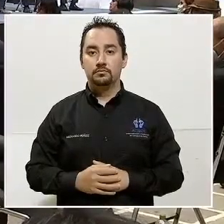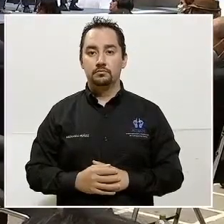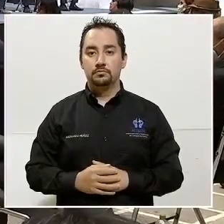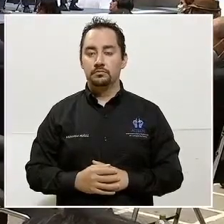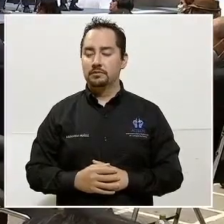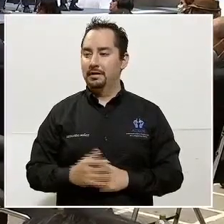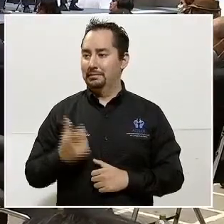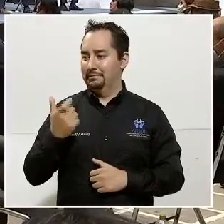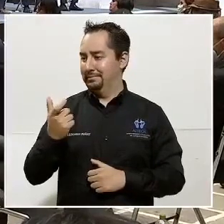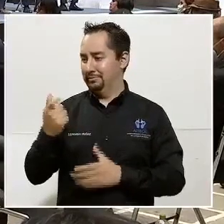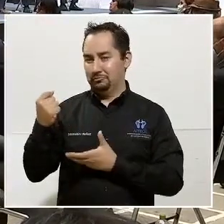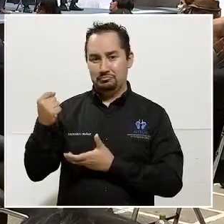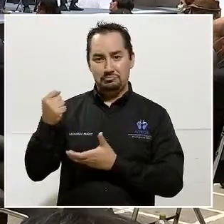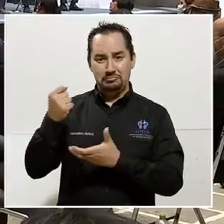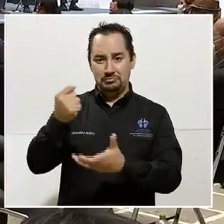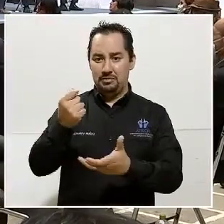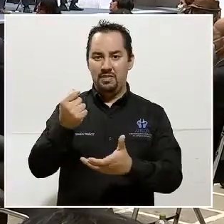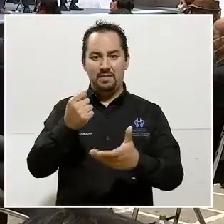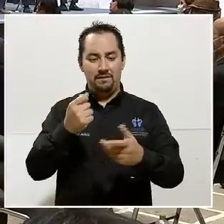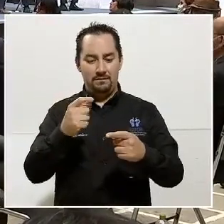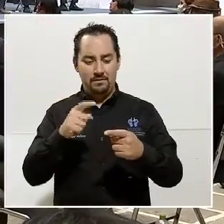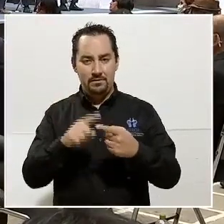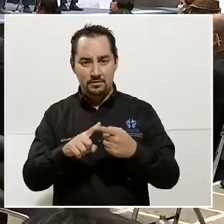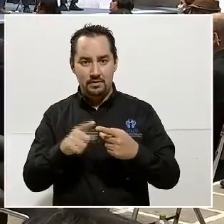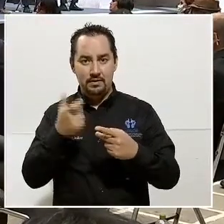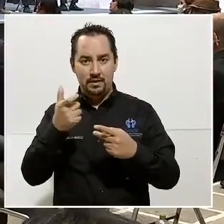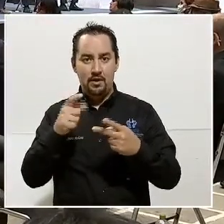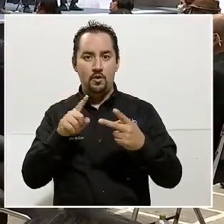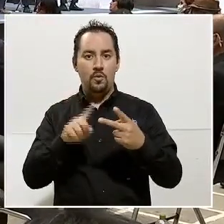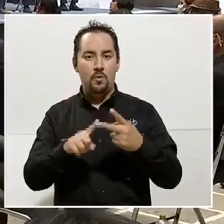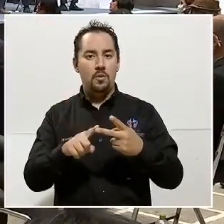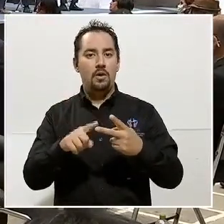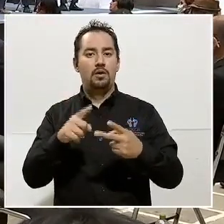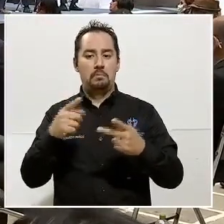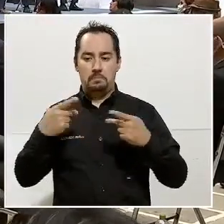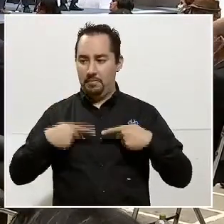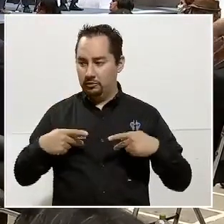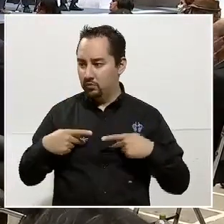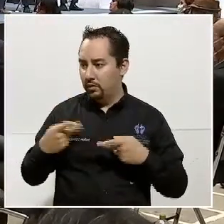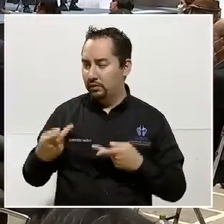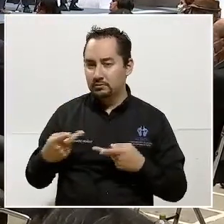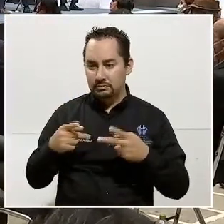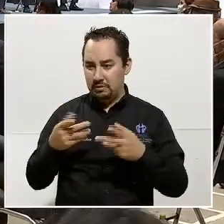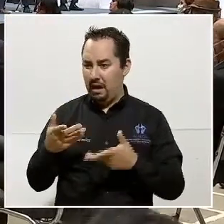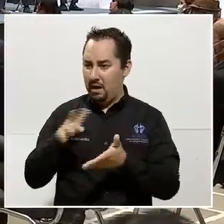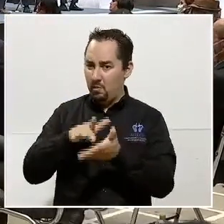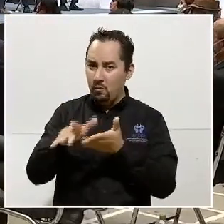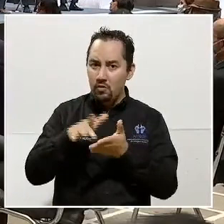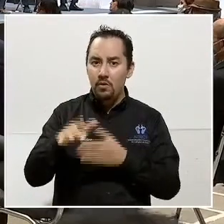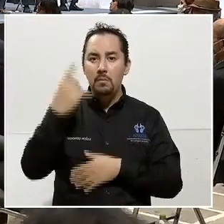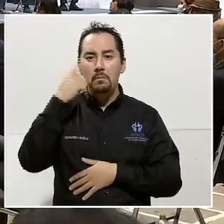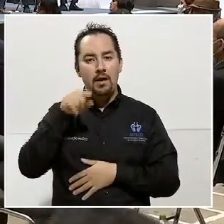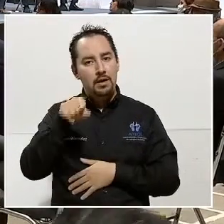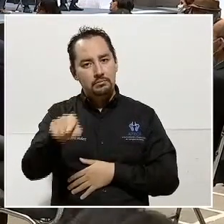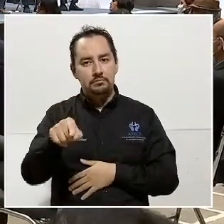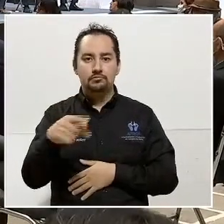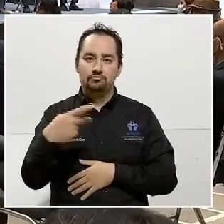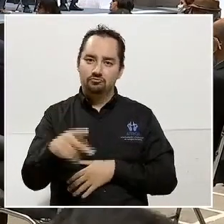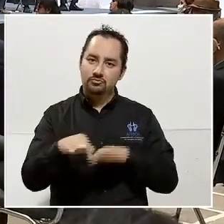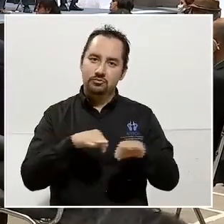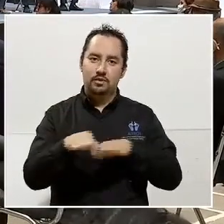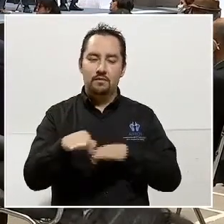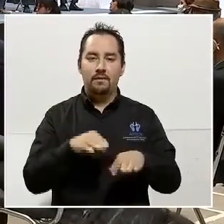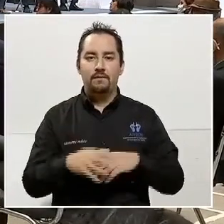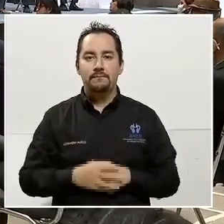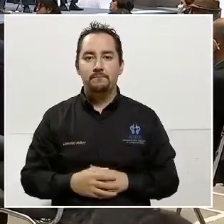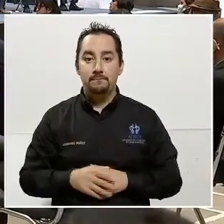recurso necesario, material y humano, que posibilite la tarea titánica de esta comisión y que